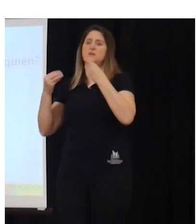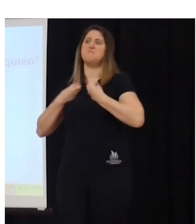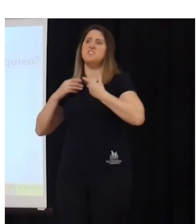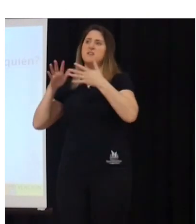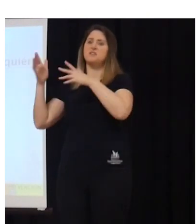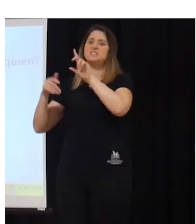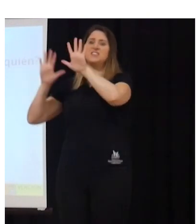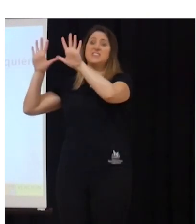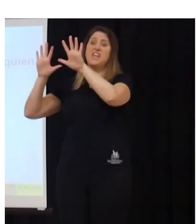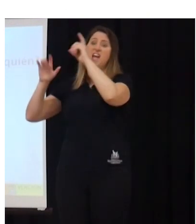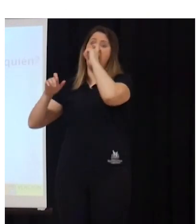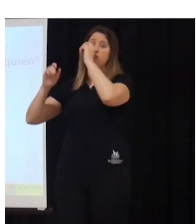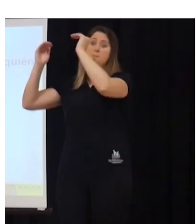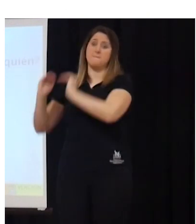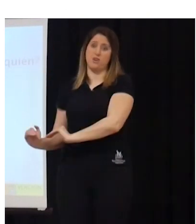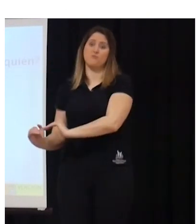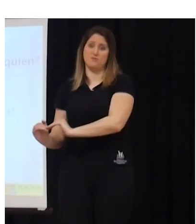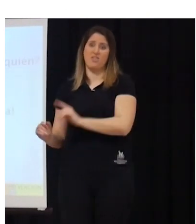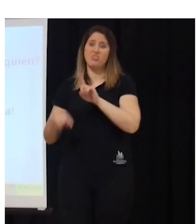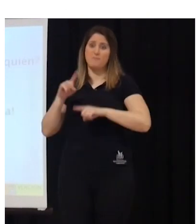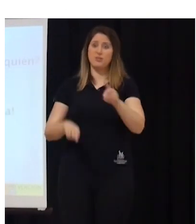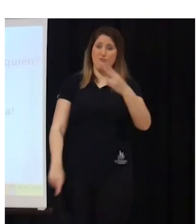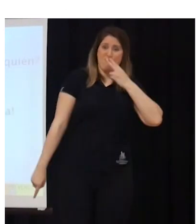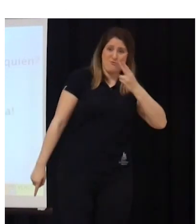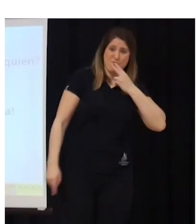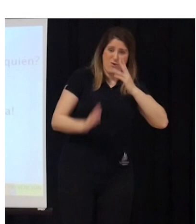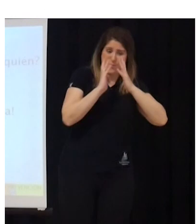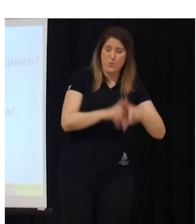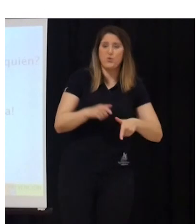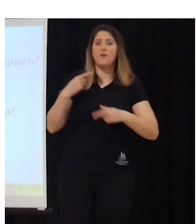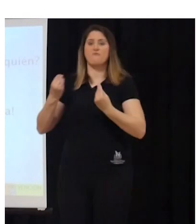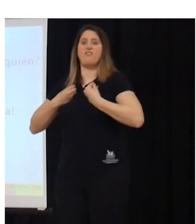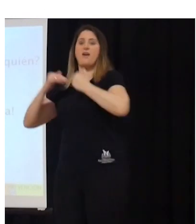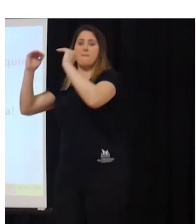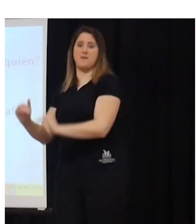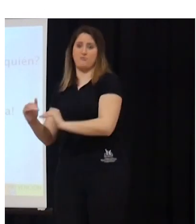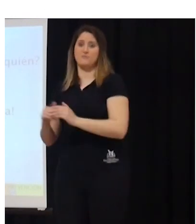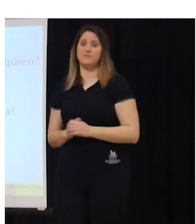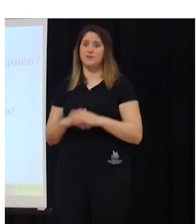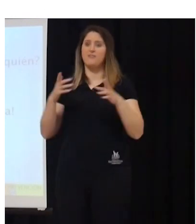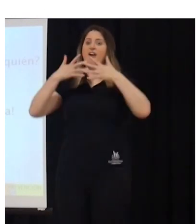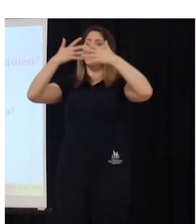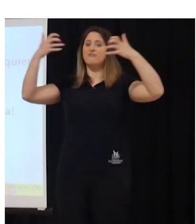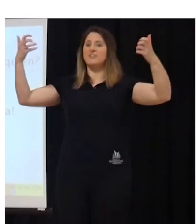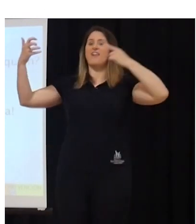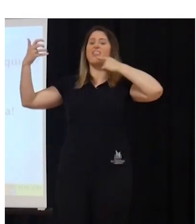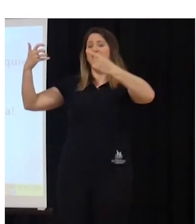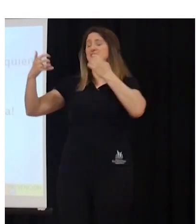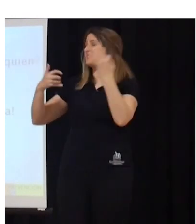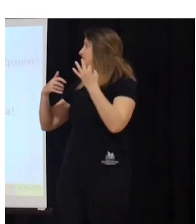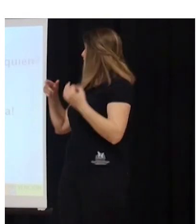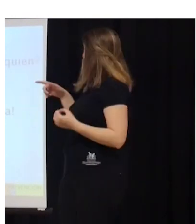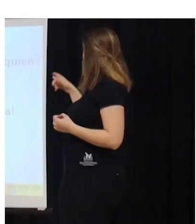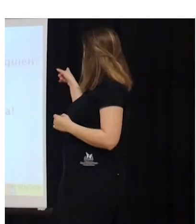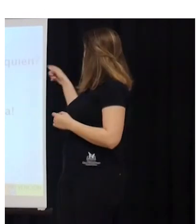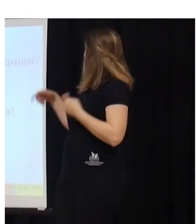vida disminuyen 10 años. El siguiente eslogan es ese. Al final, como hemos visto, te